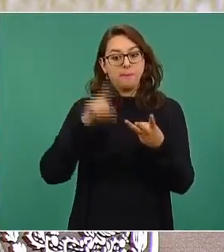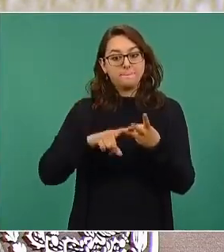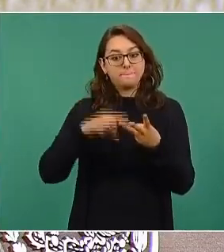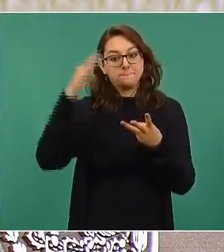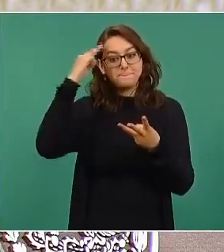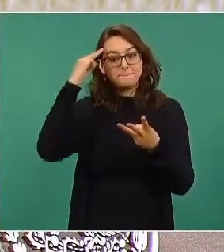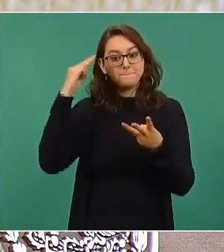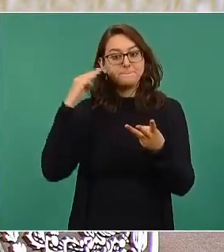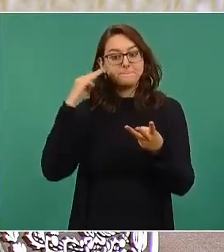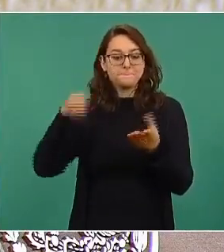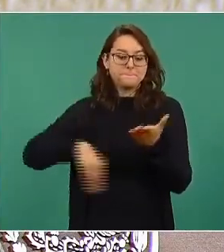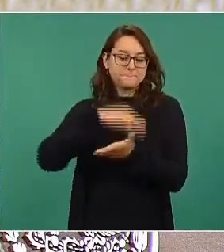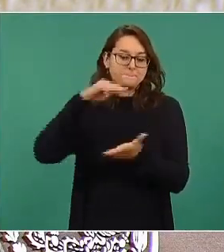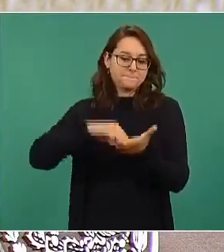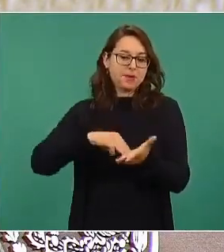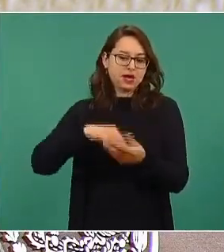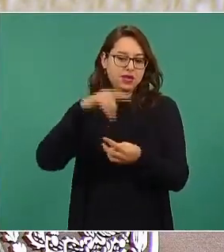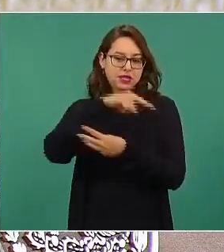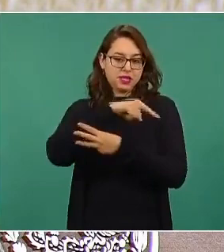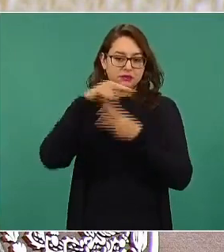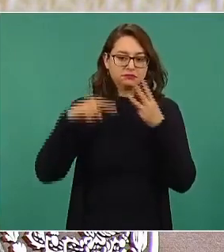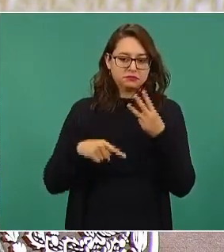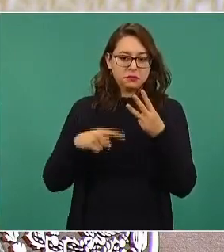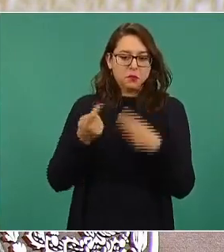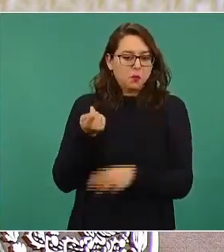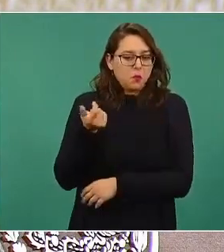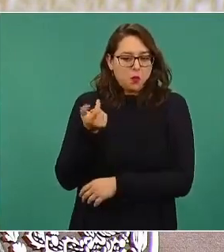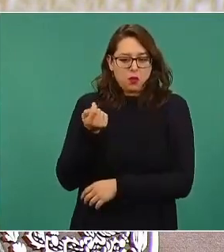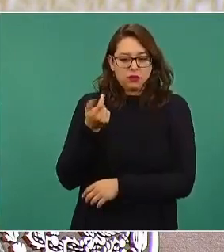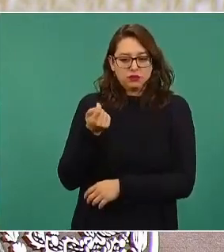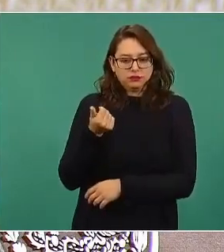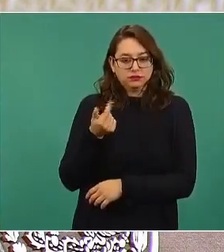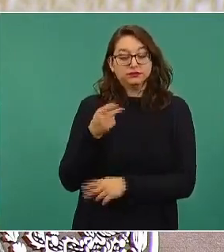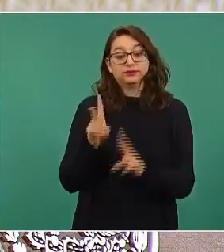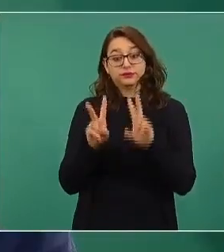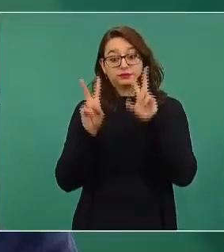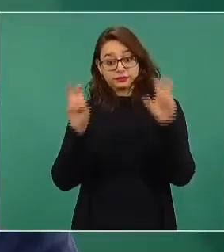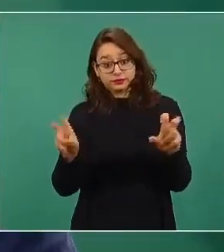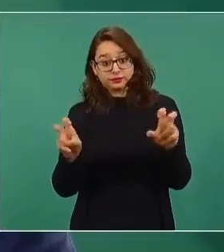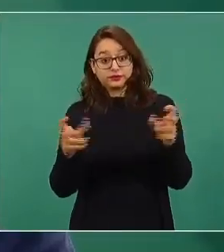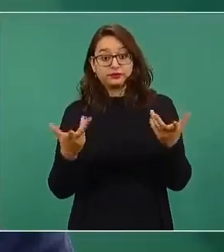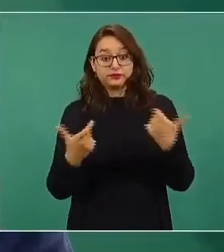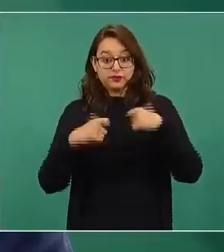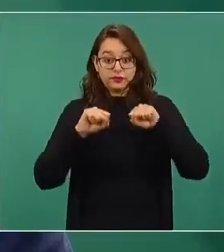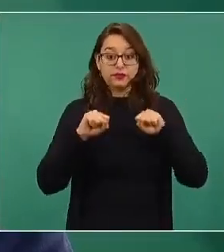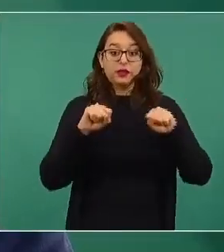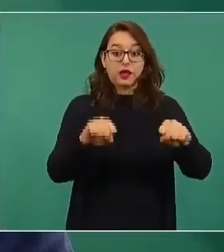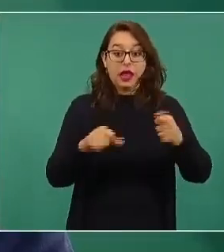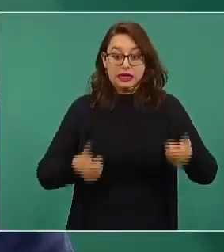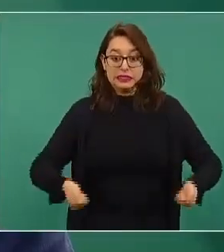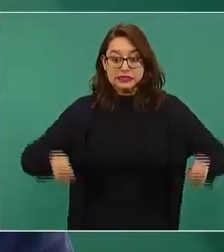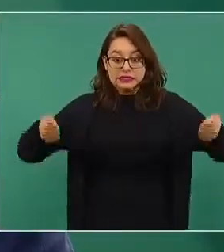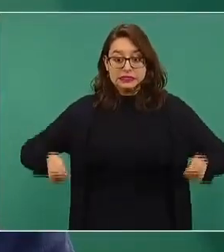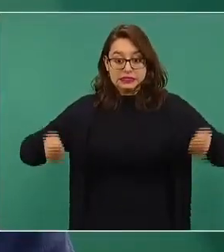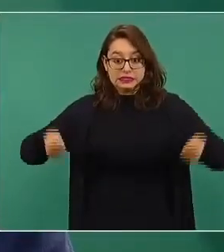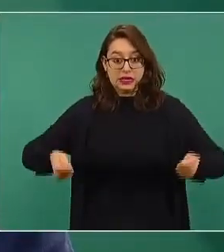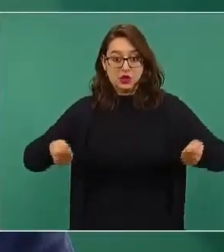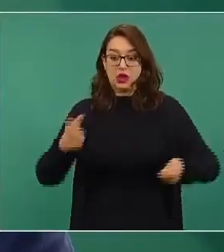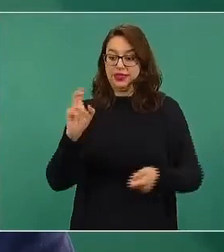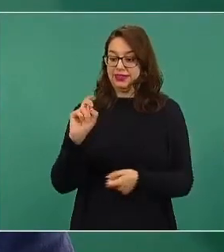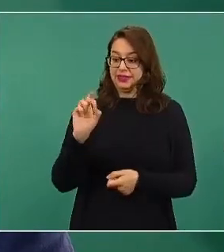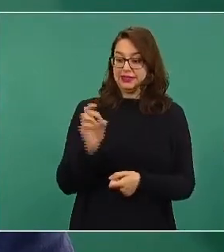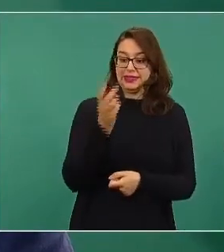pero reitero, muy pocas afortunadamente. El caso de esta charola de 33 pesos fue en la ciudad de